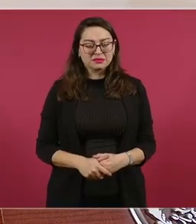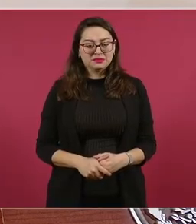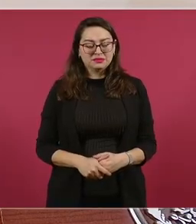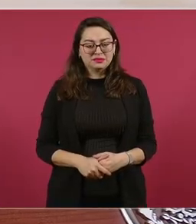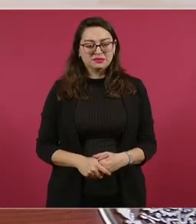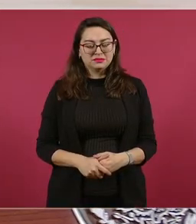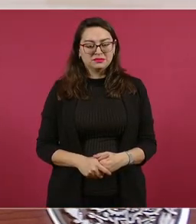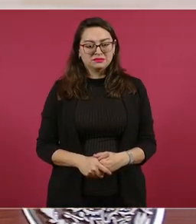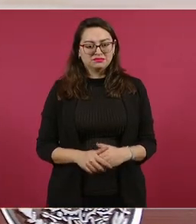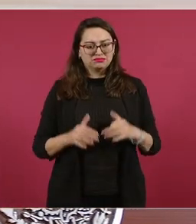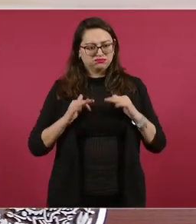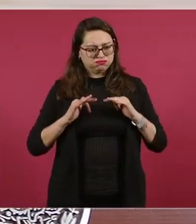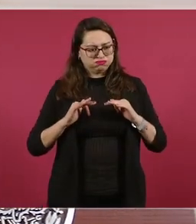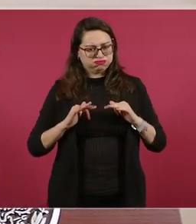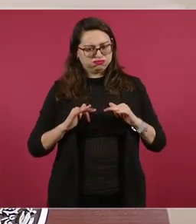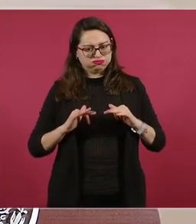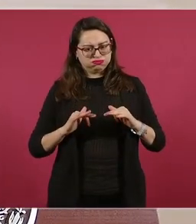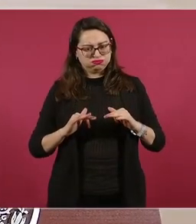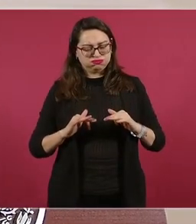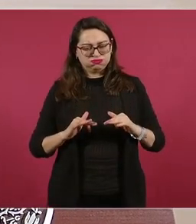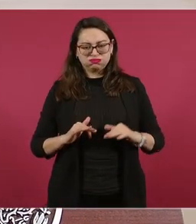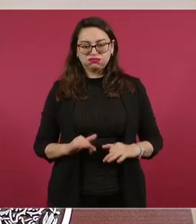tranquilícense. Estaba yo viendo,